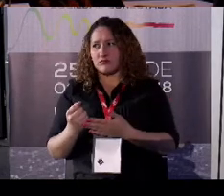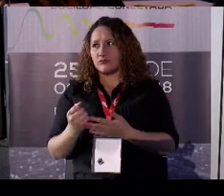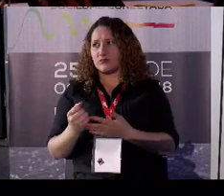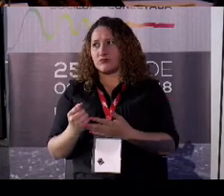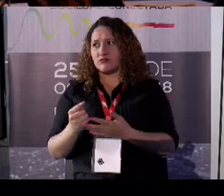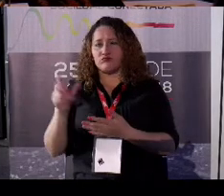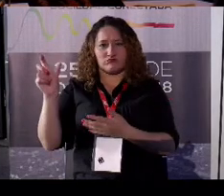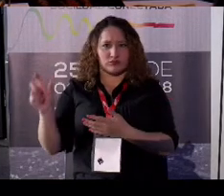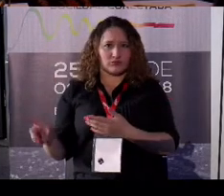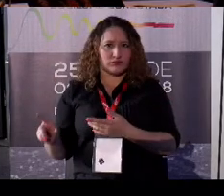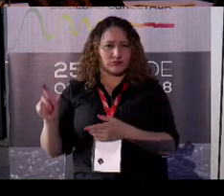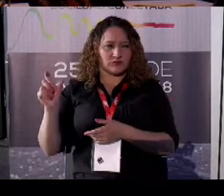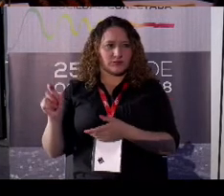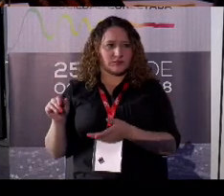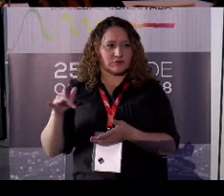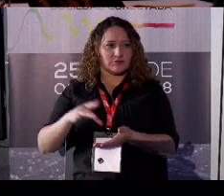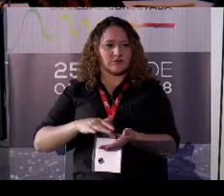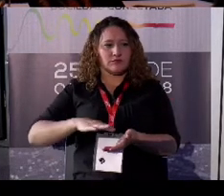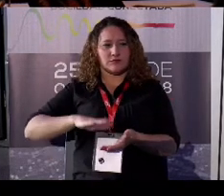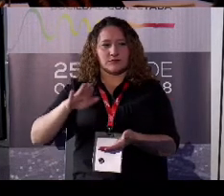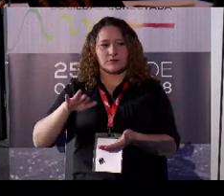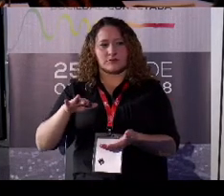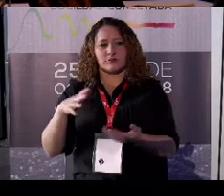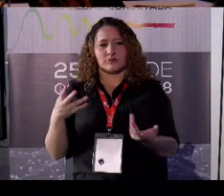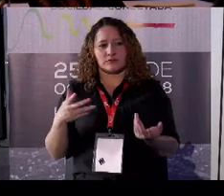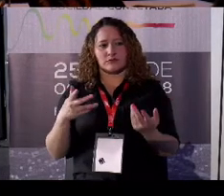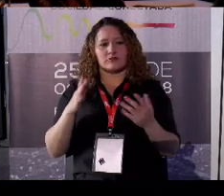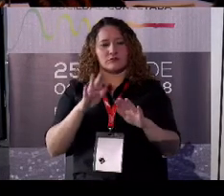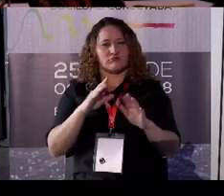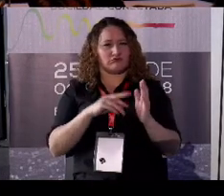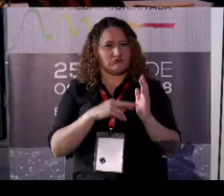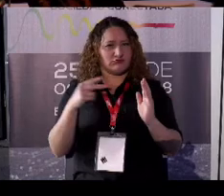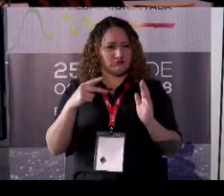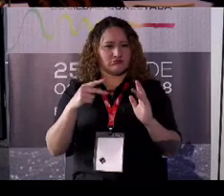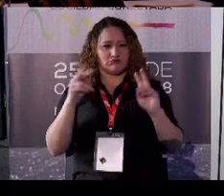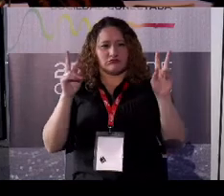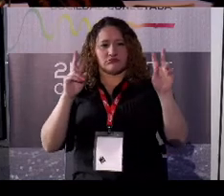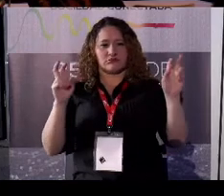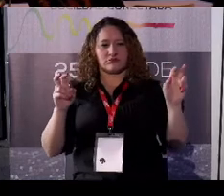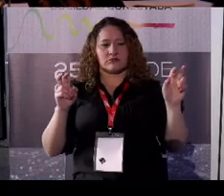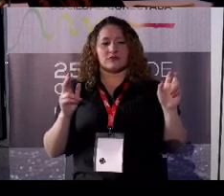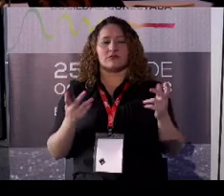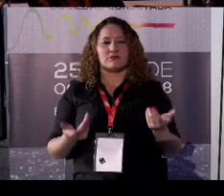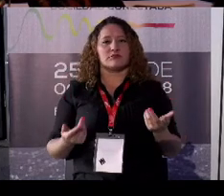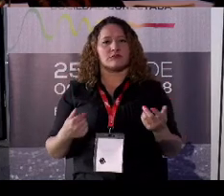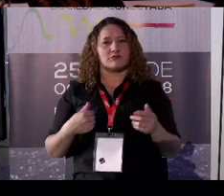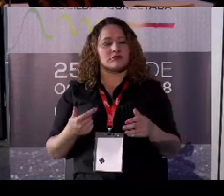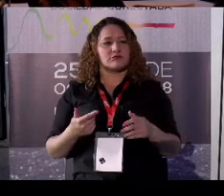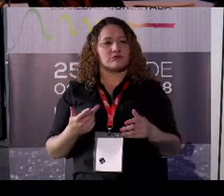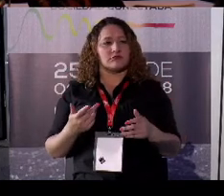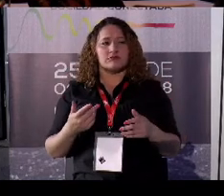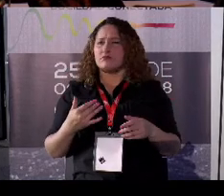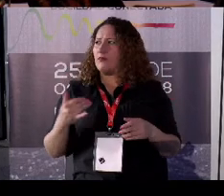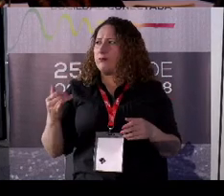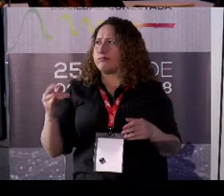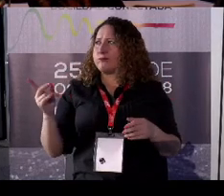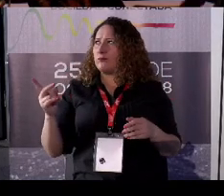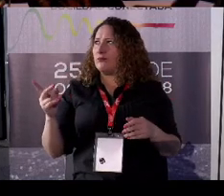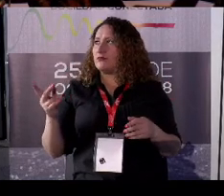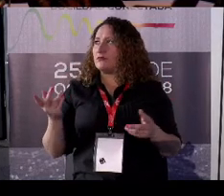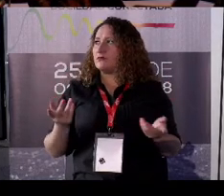a un participante en unos aspectos técnicos durante la subasta. Básicamente lo que pasa aquí es que